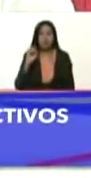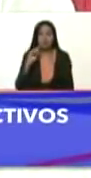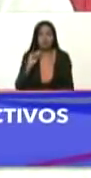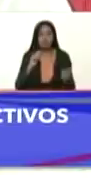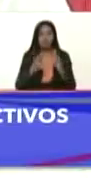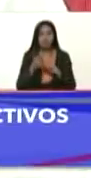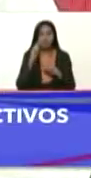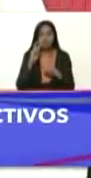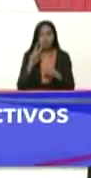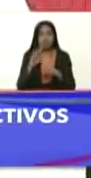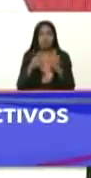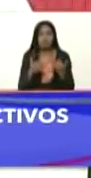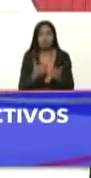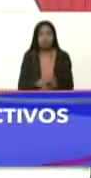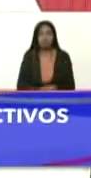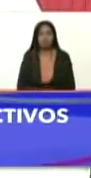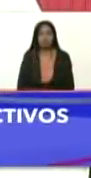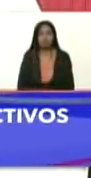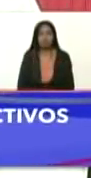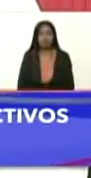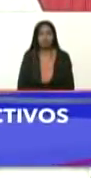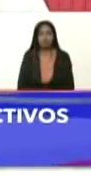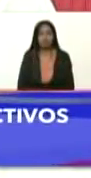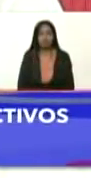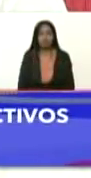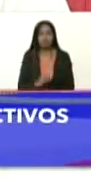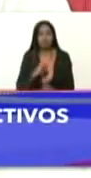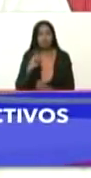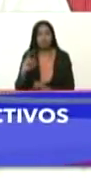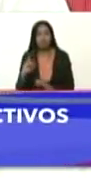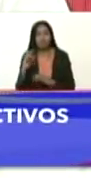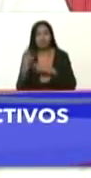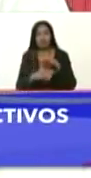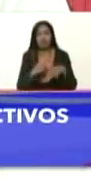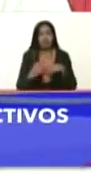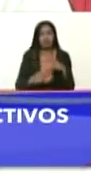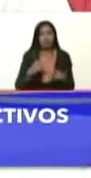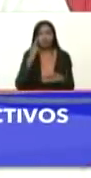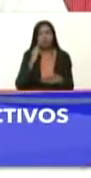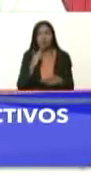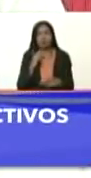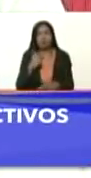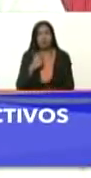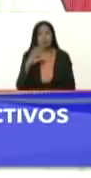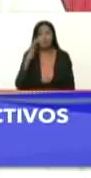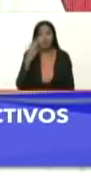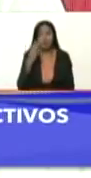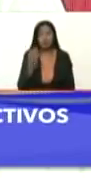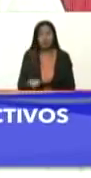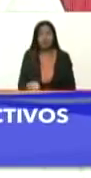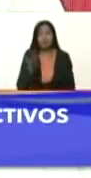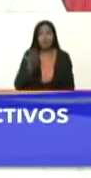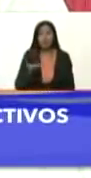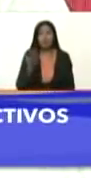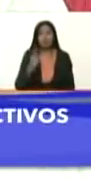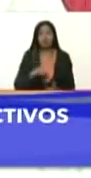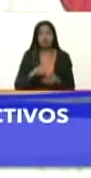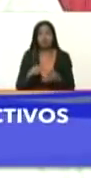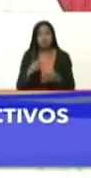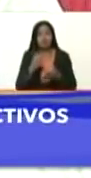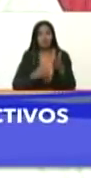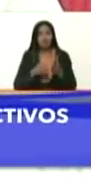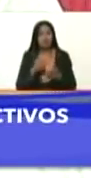Plan Guayana Socialista en esta fase de la revolución bolivariana. Nos parece bien importante. Y esto se